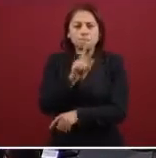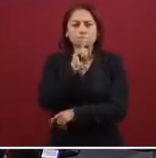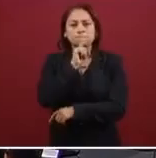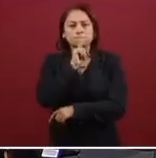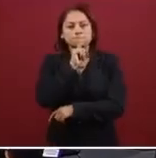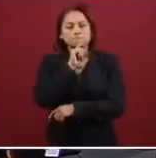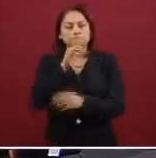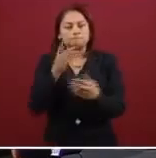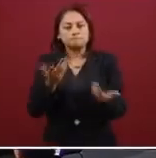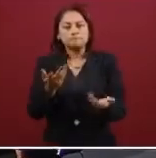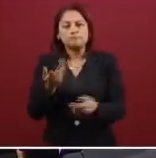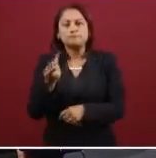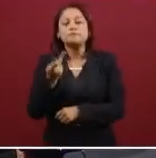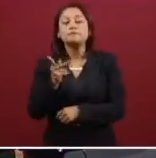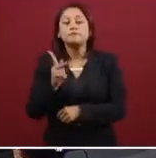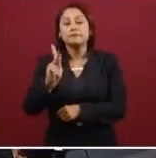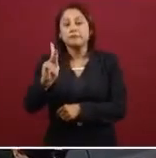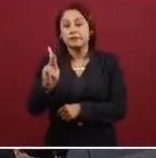entró,